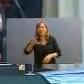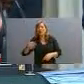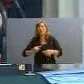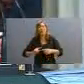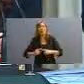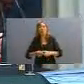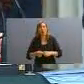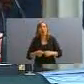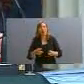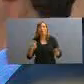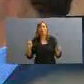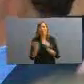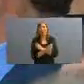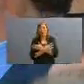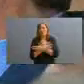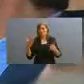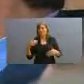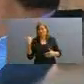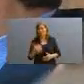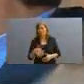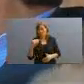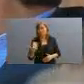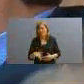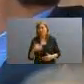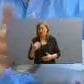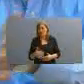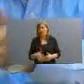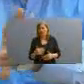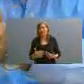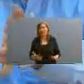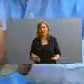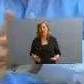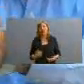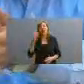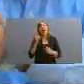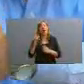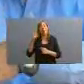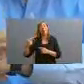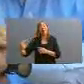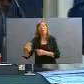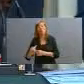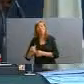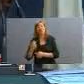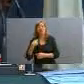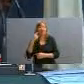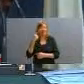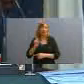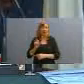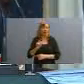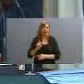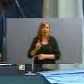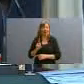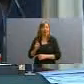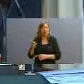un gran cambio. Más allá de que por allí la oposición no me lo reconozca demasiado,